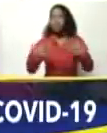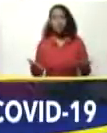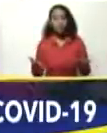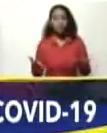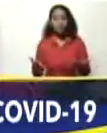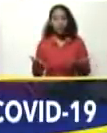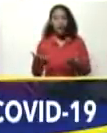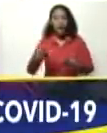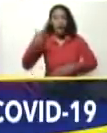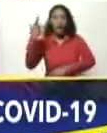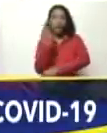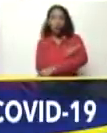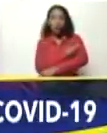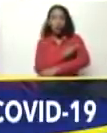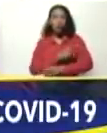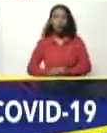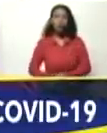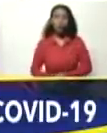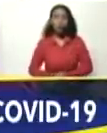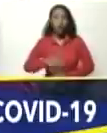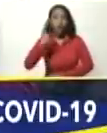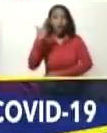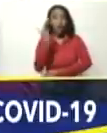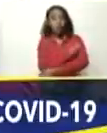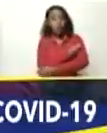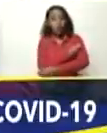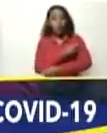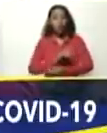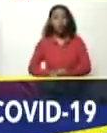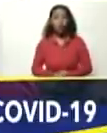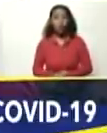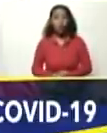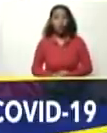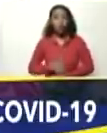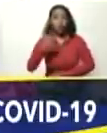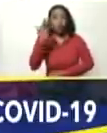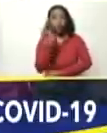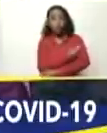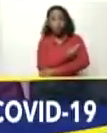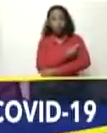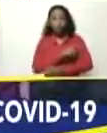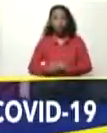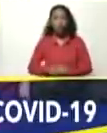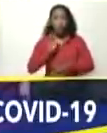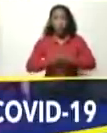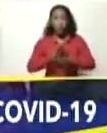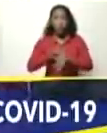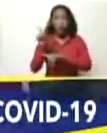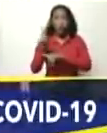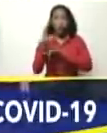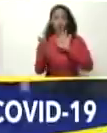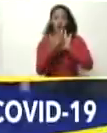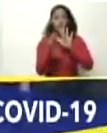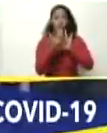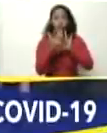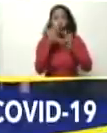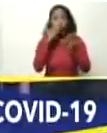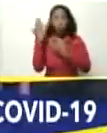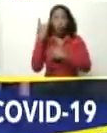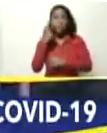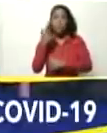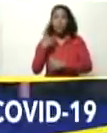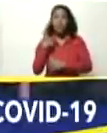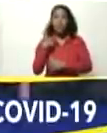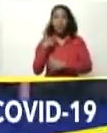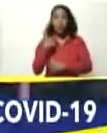La vacunación, la vacunación, la vacunación. Por allá tenemos un pase, ¿verdad? Me dicen,